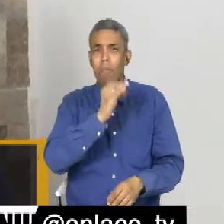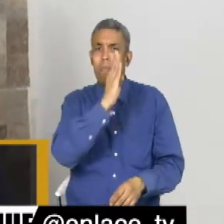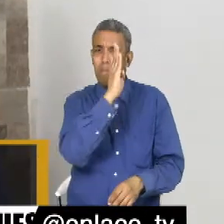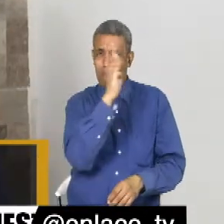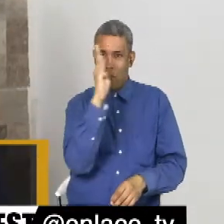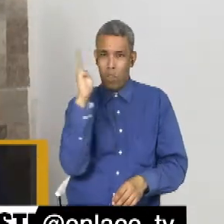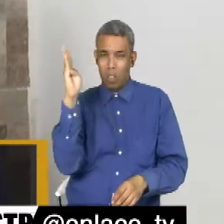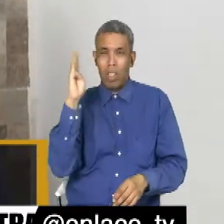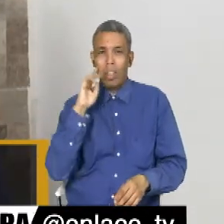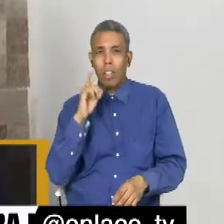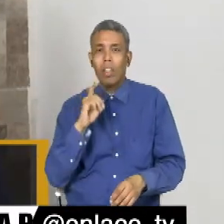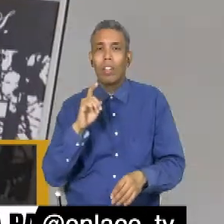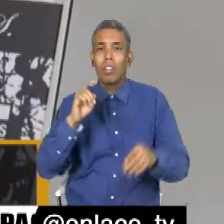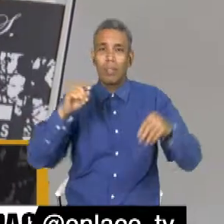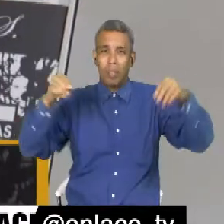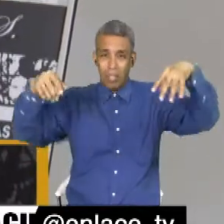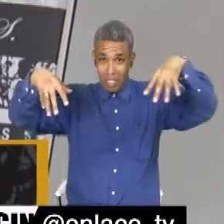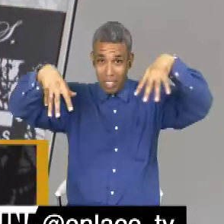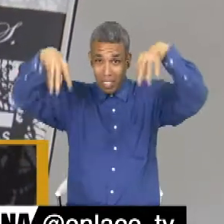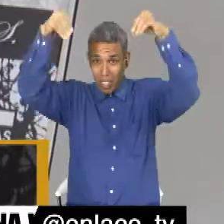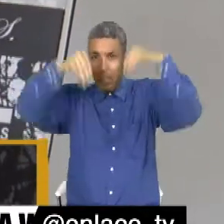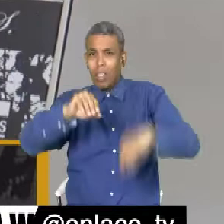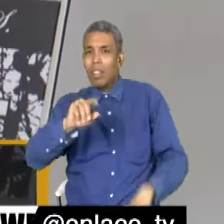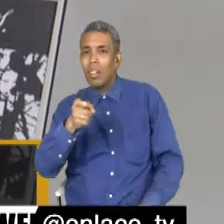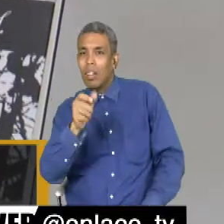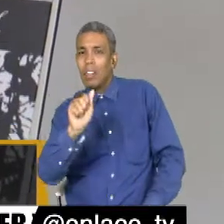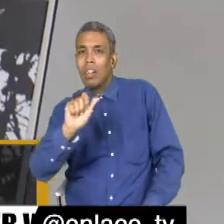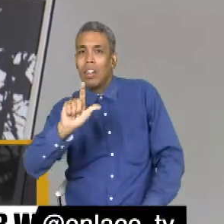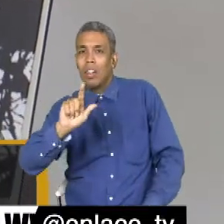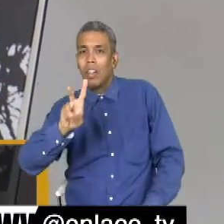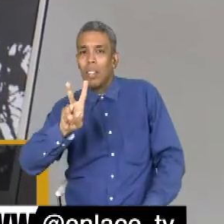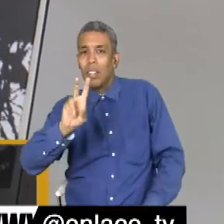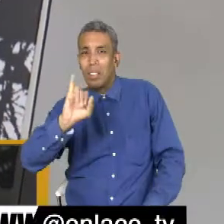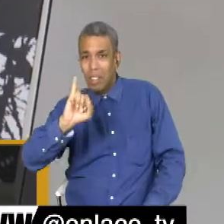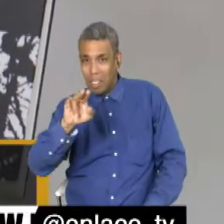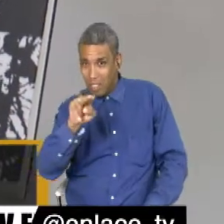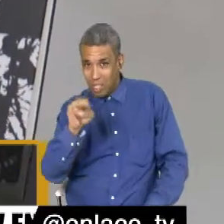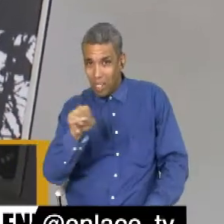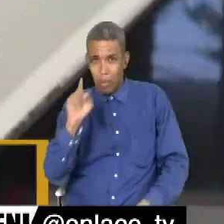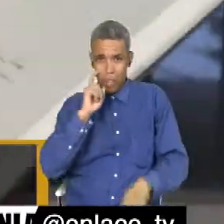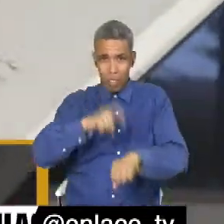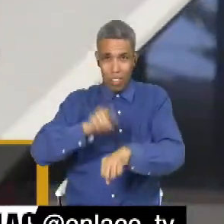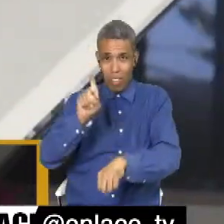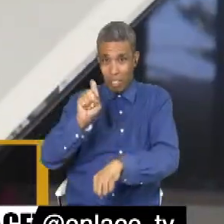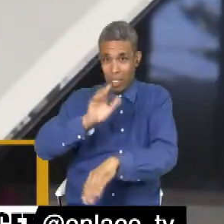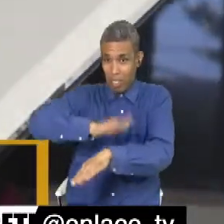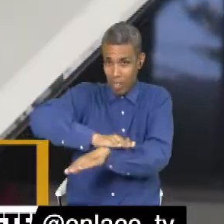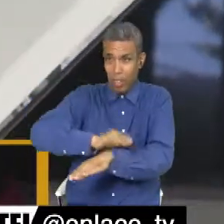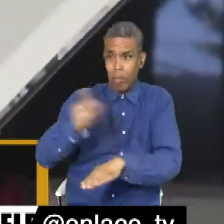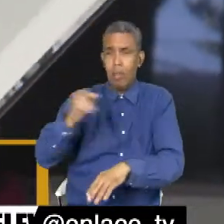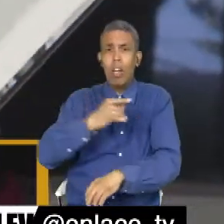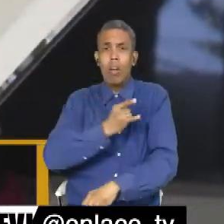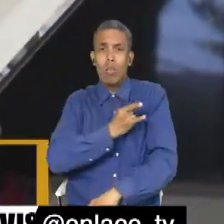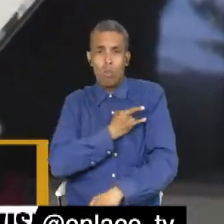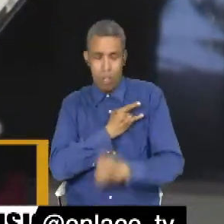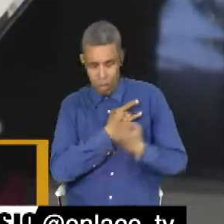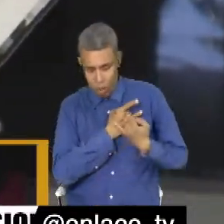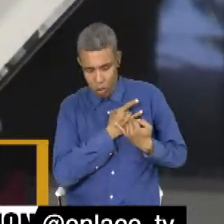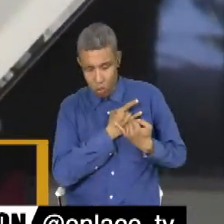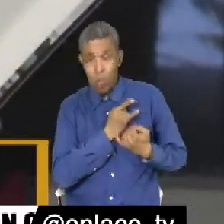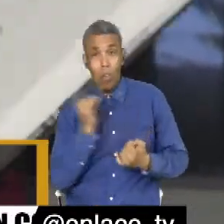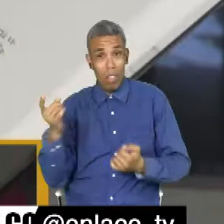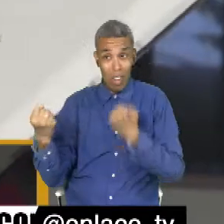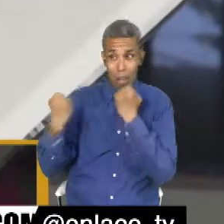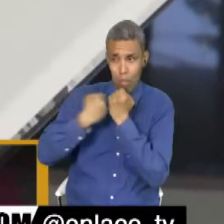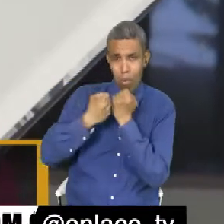las 6 de la tarde es la presentación del libro. Y aprovecho para agradecer el apoyo de la Universidad Industrial de Santander, sede